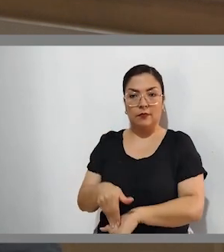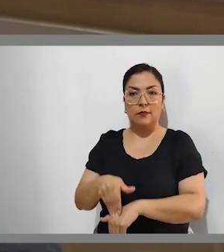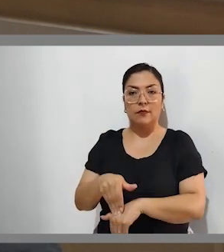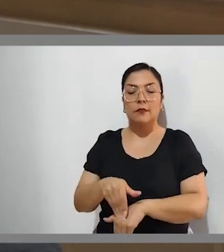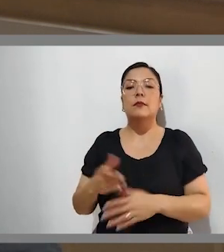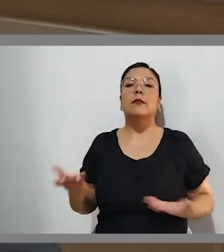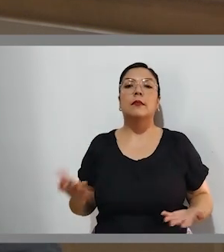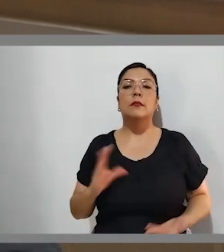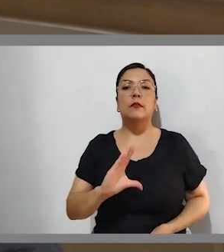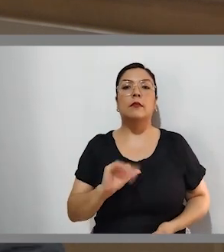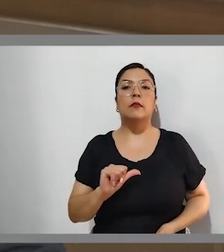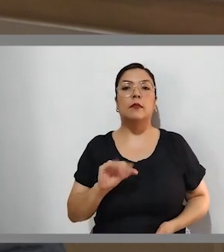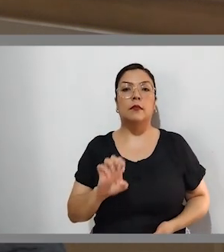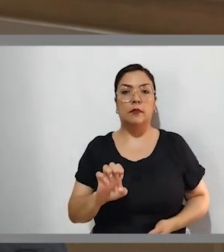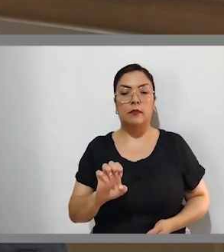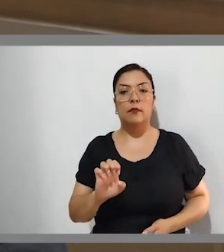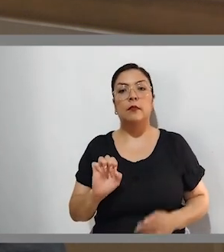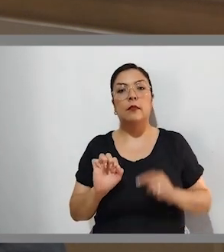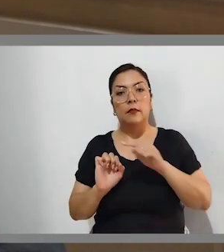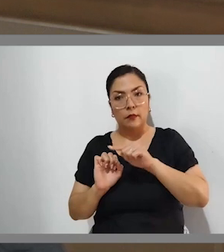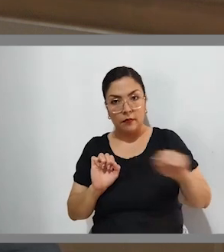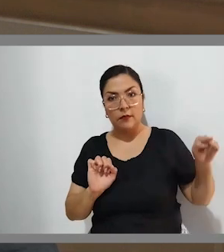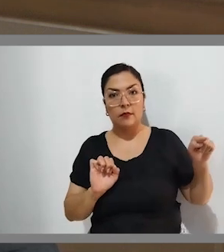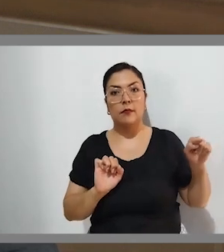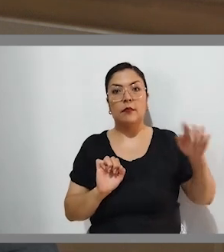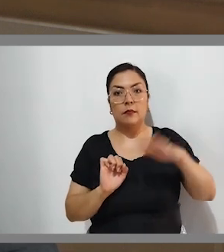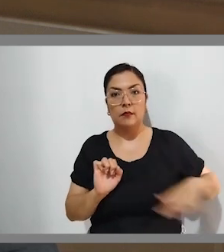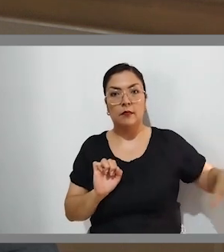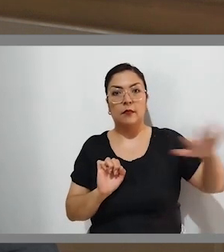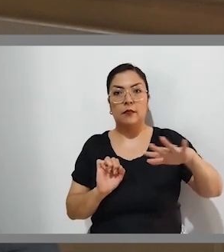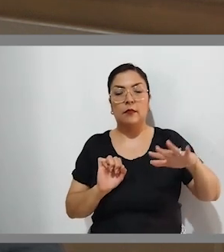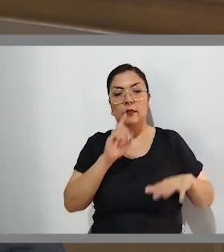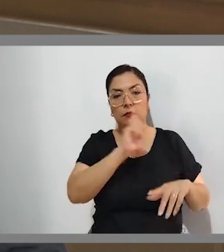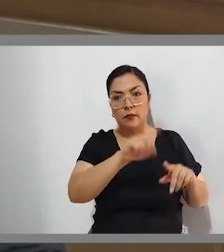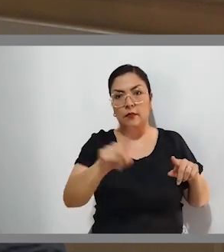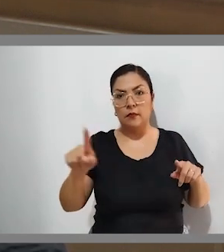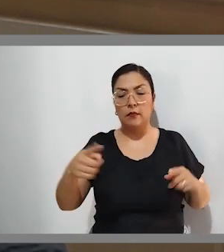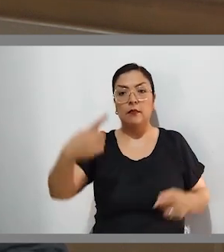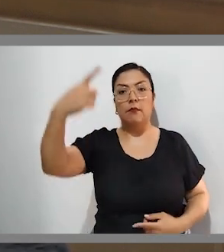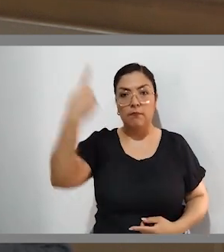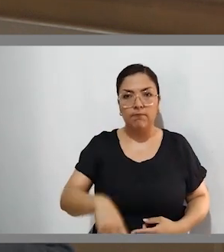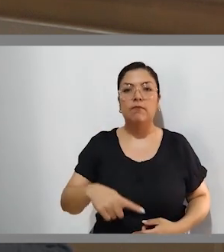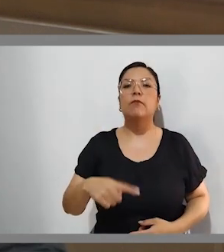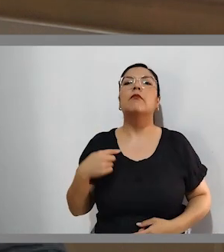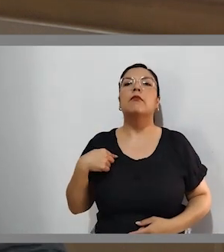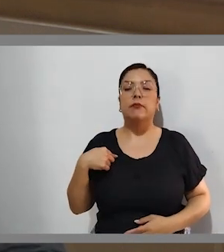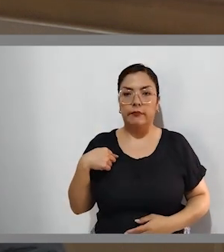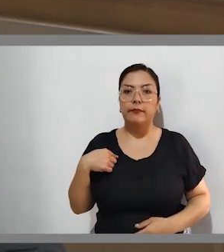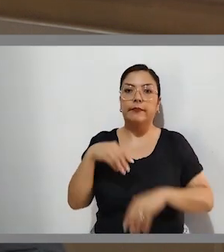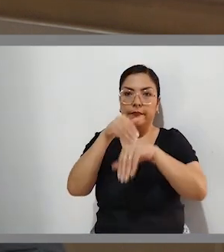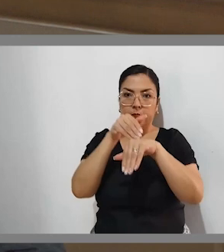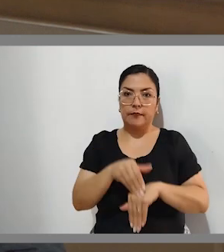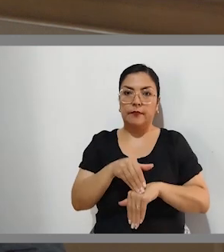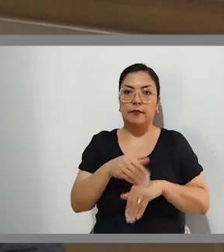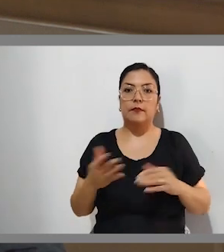supervisores locales, son de igual manera aprobados por los consejos distritales del INE. Entonces, la elaboración de estos